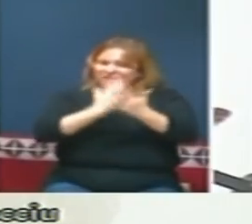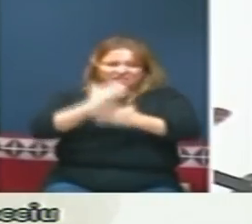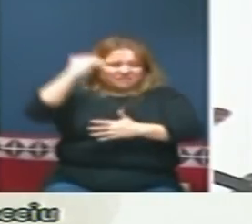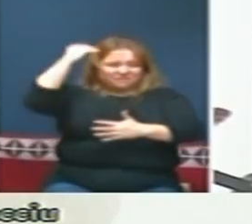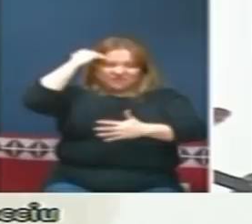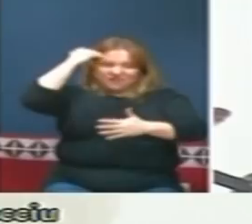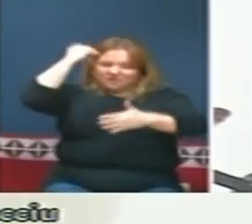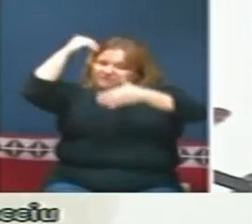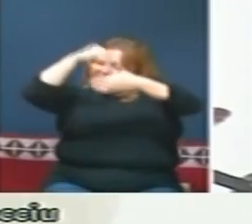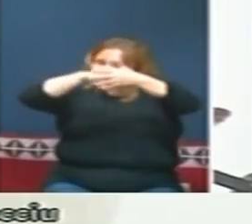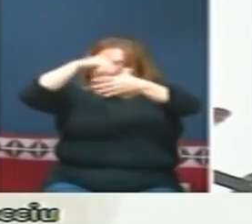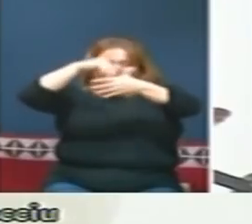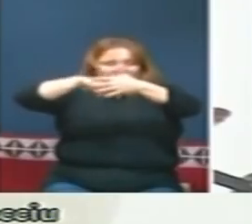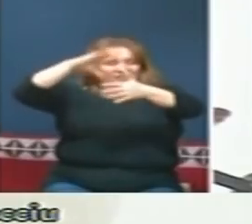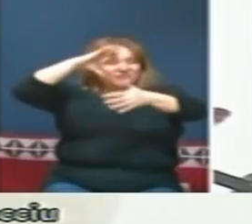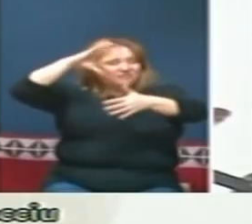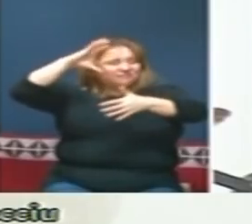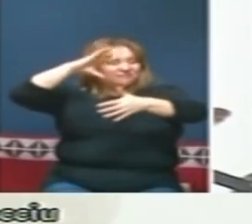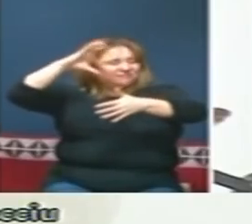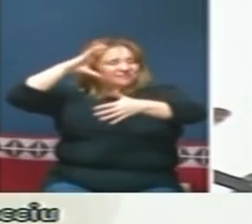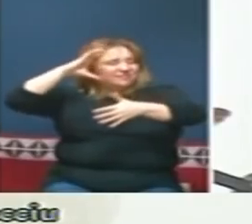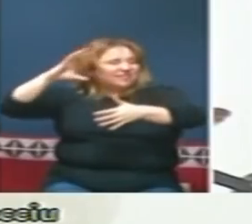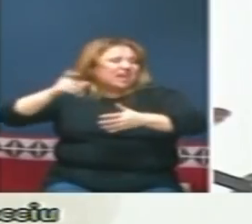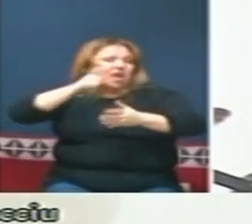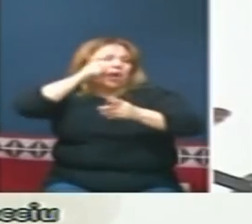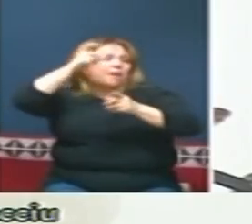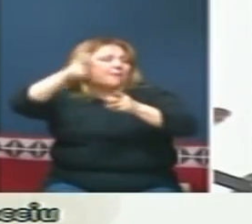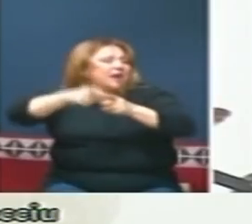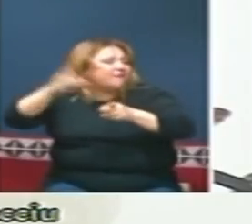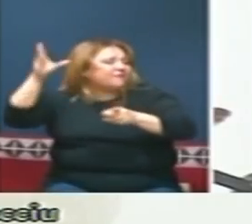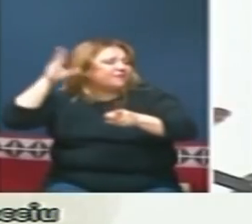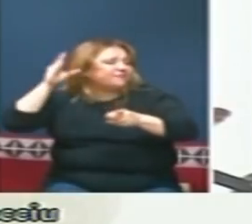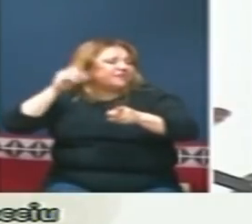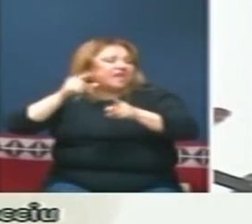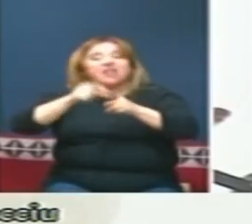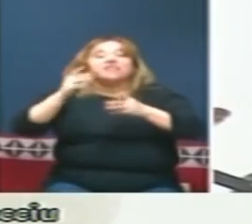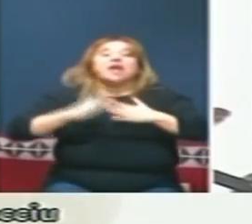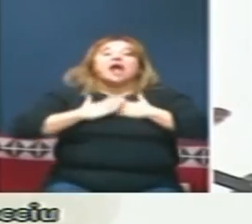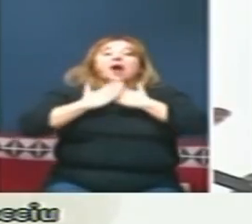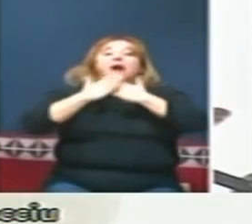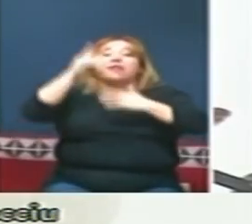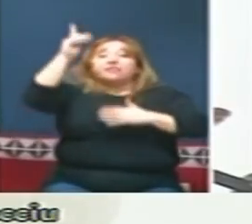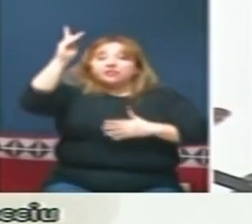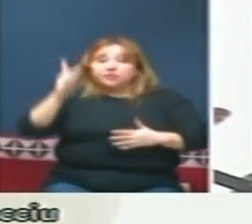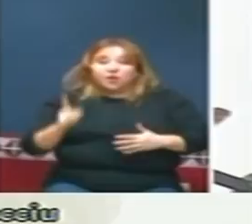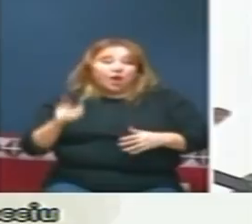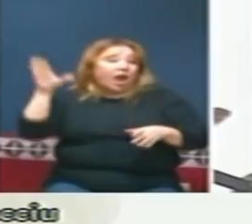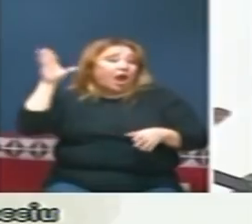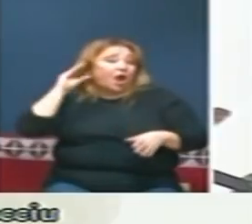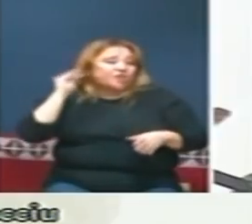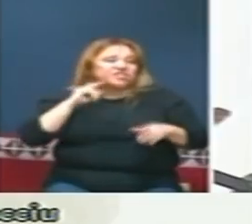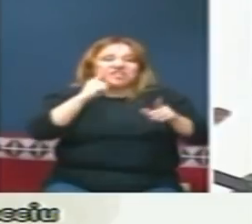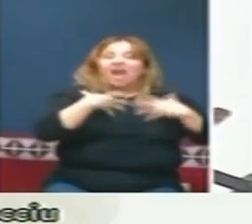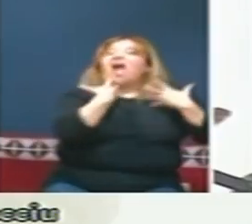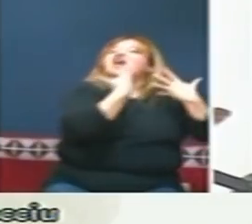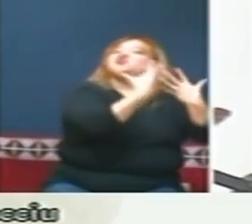palabras: un oído para escuchar la palabra de Dios y un oído para escuchar al